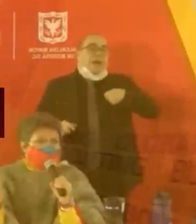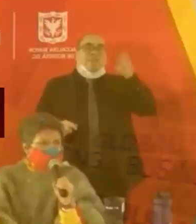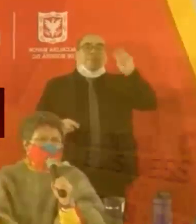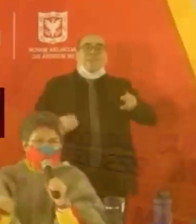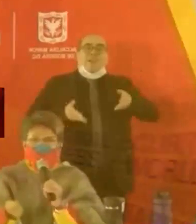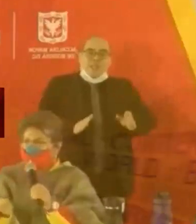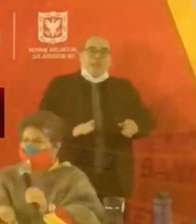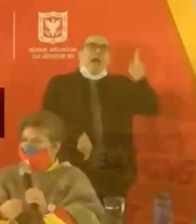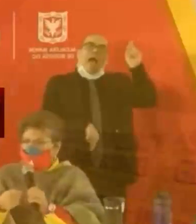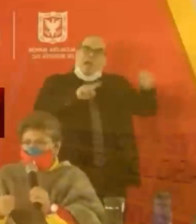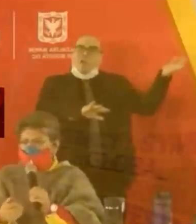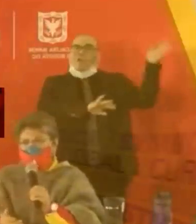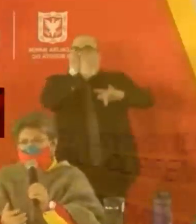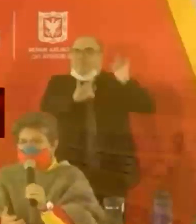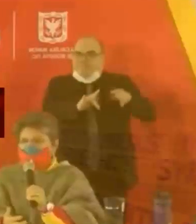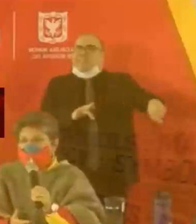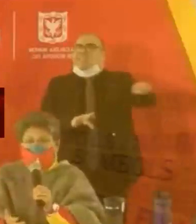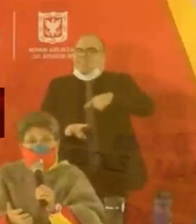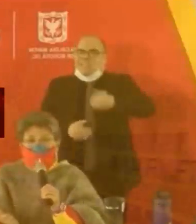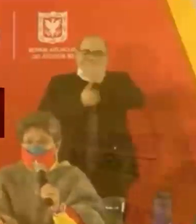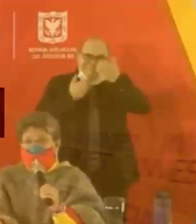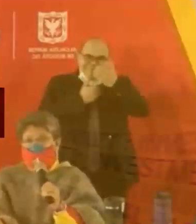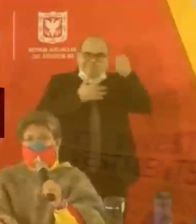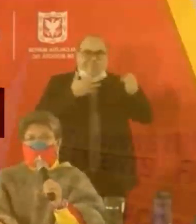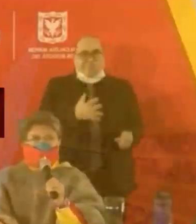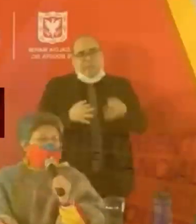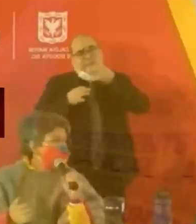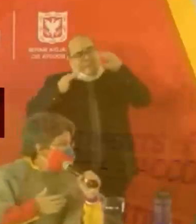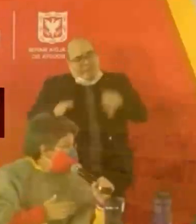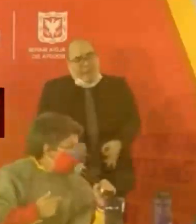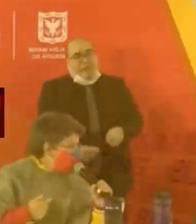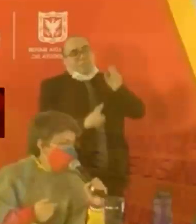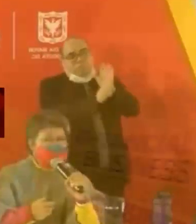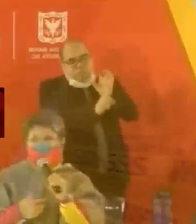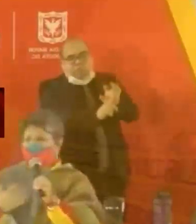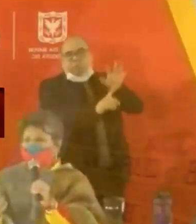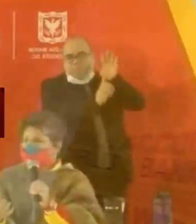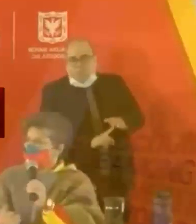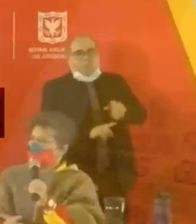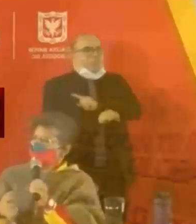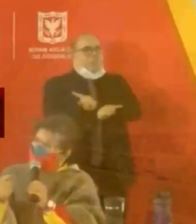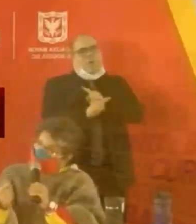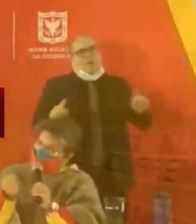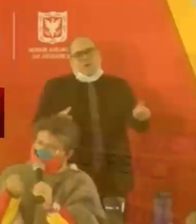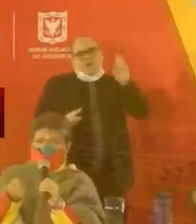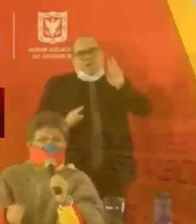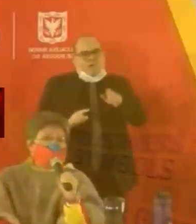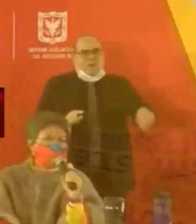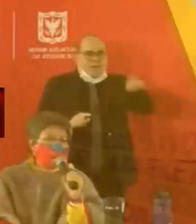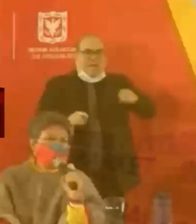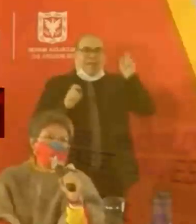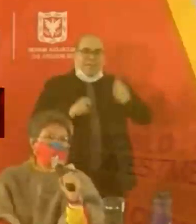en los aeropuertos no los dejaban ingresar, los detenían por largas horas. Esos son los ejemplos que tenemos en cuanto a materia migratoria. También hemos declarado personas no gratas, por